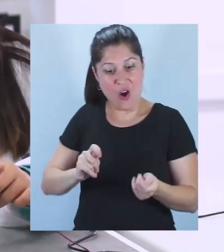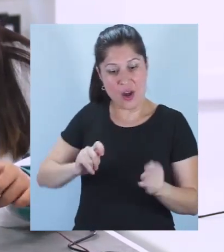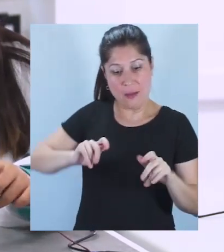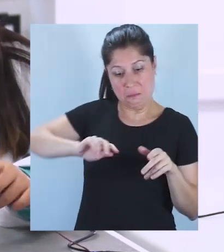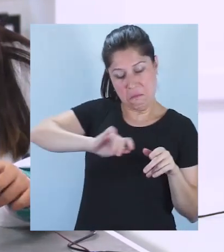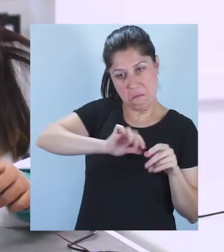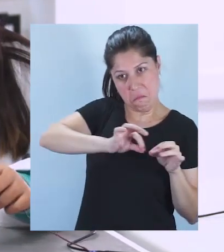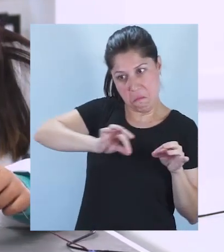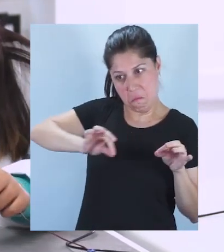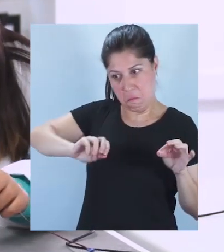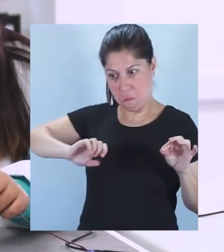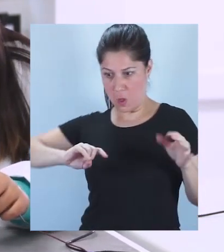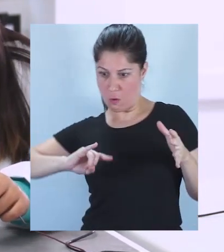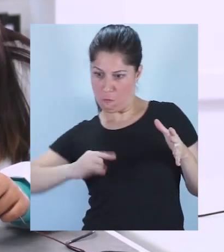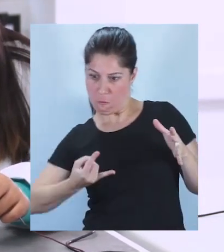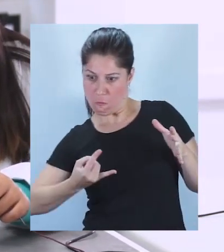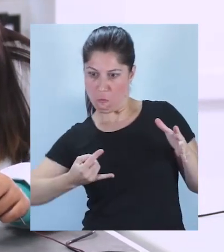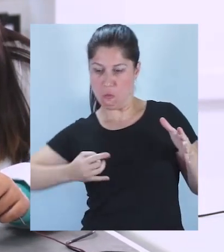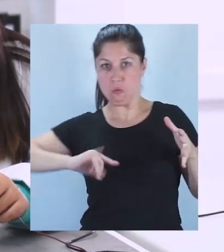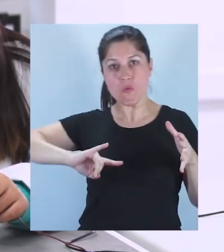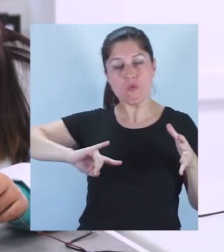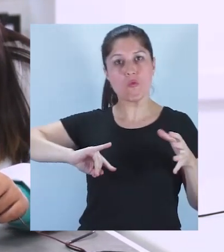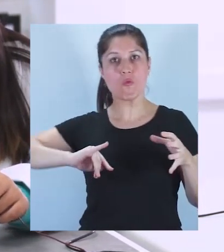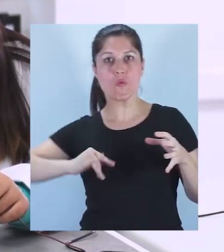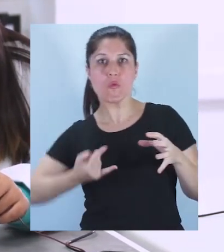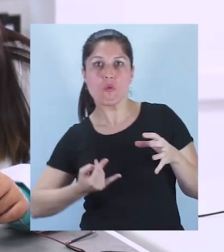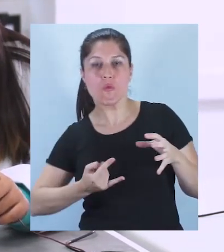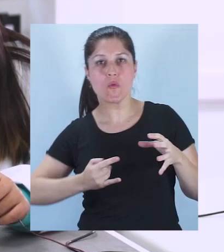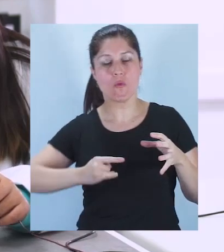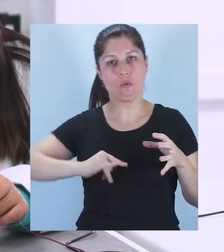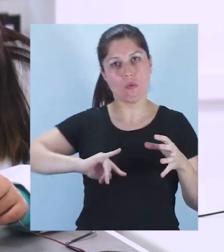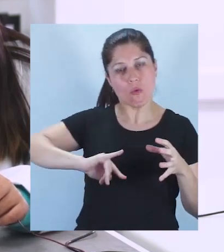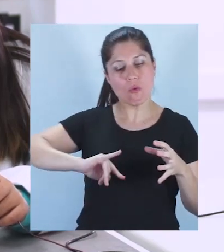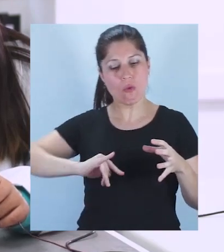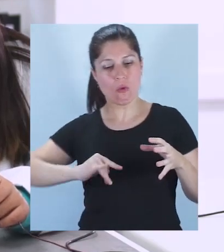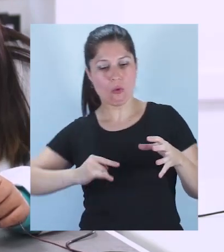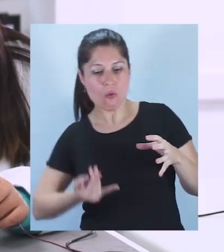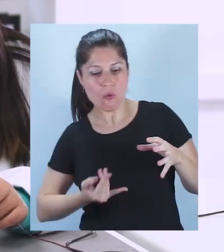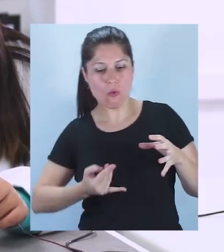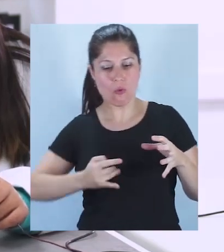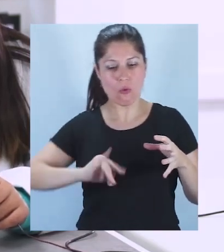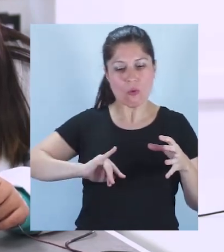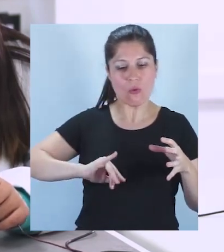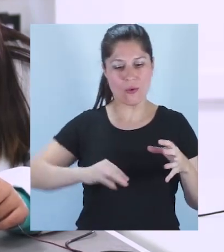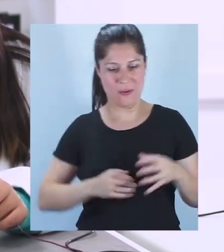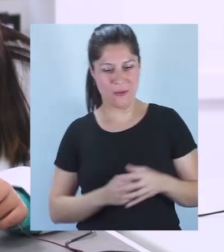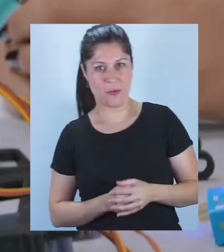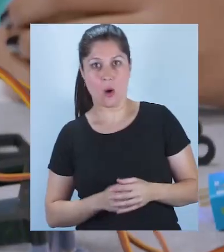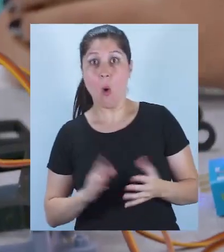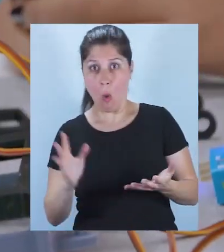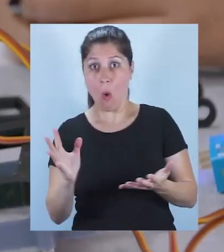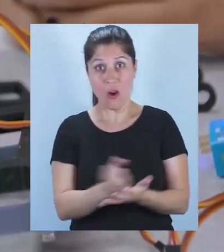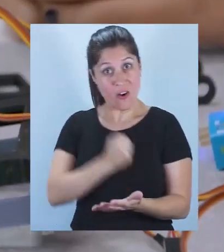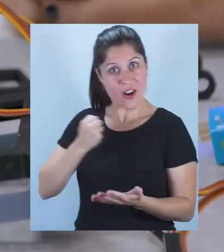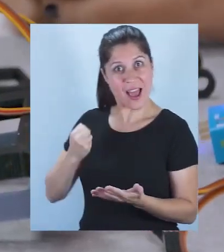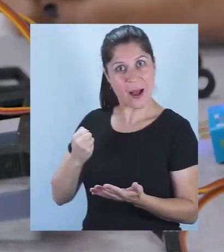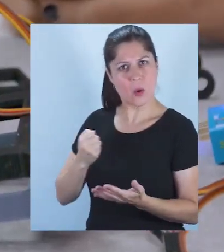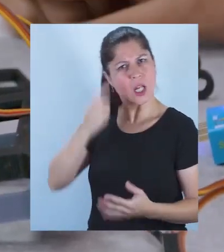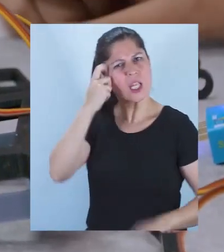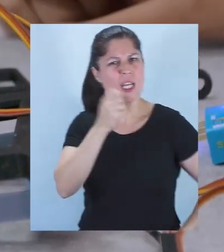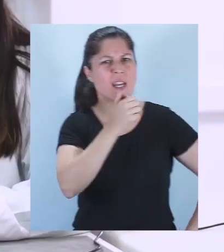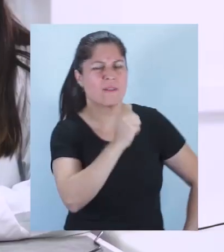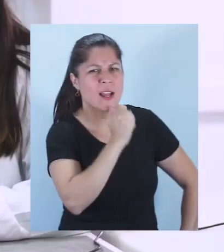ahora gira nuevamente el el motor. Muy bien. Está diciendo hola. Hola. Sí. Muy bien. Lo